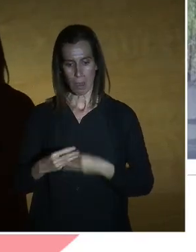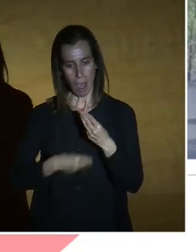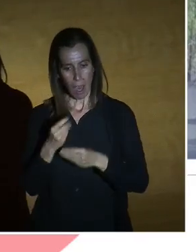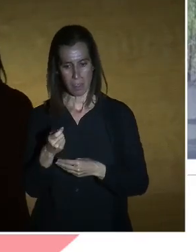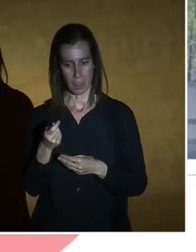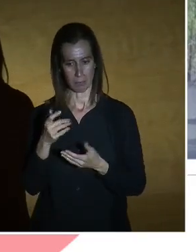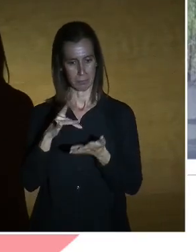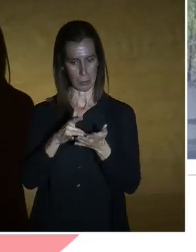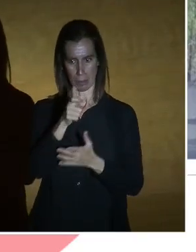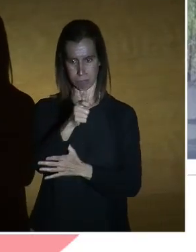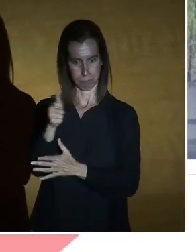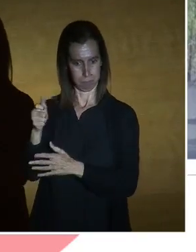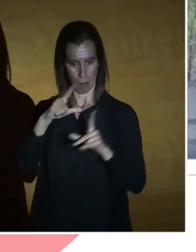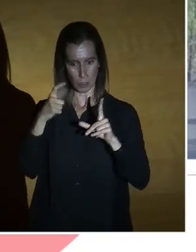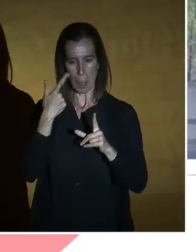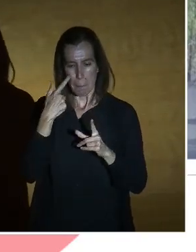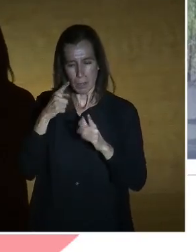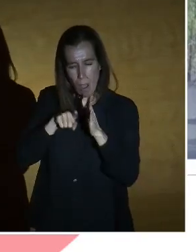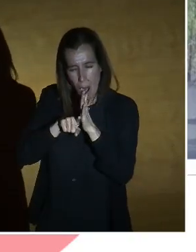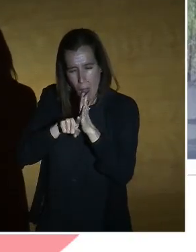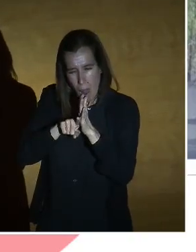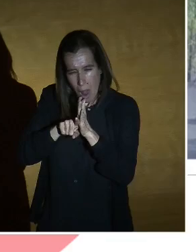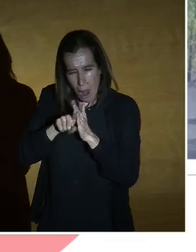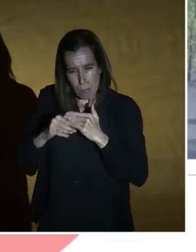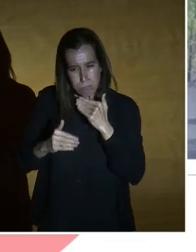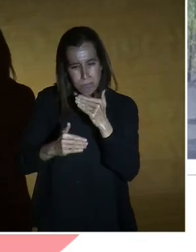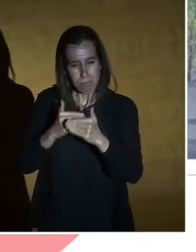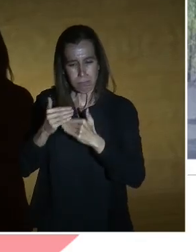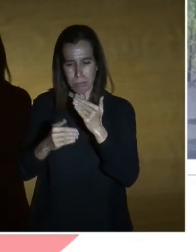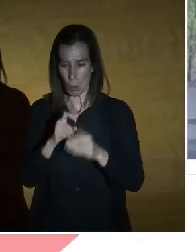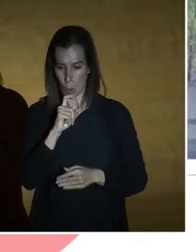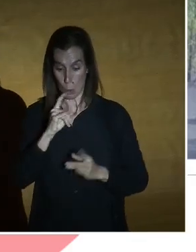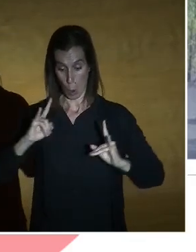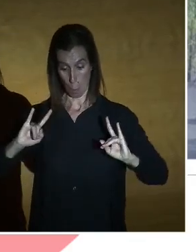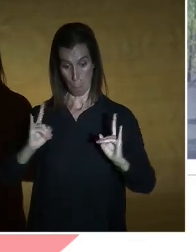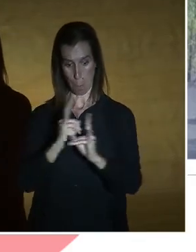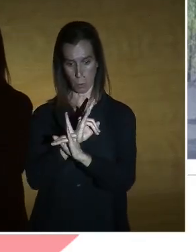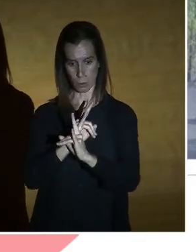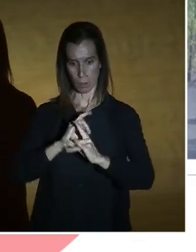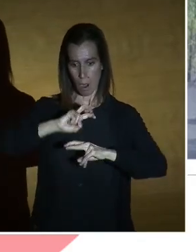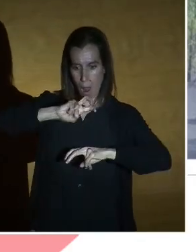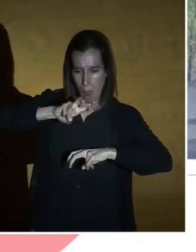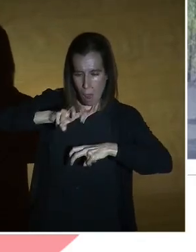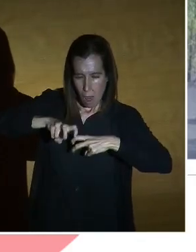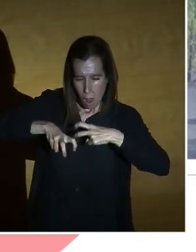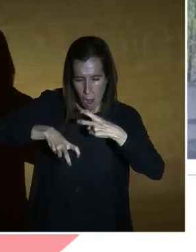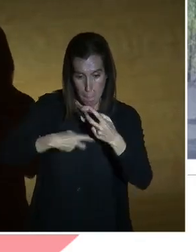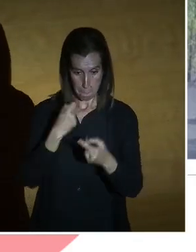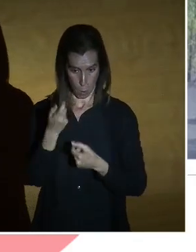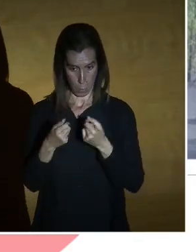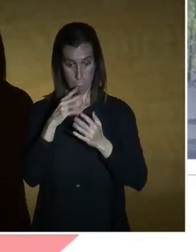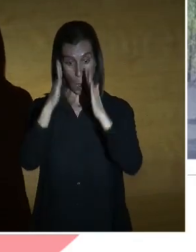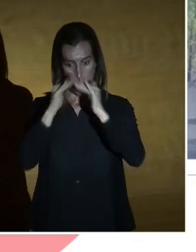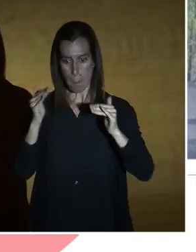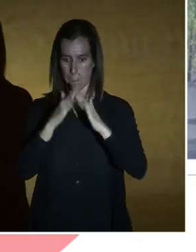un time-lapse, viendo la evolución y cómo esos bosques se iban regenerando. Porque los pinos